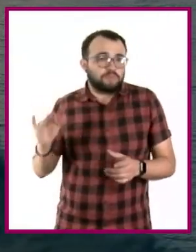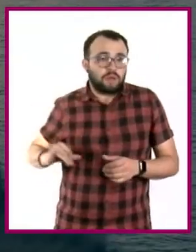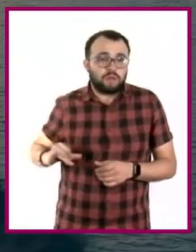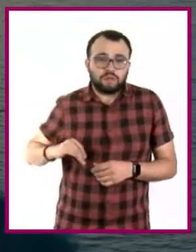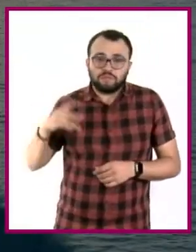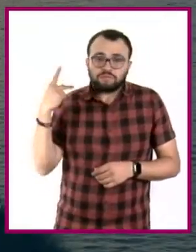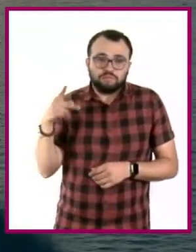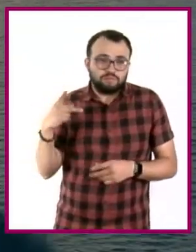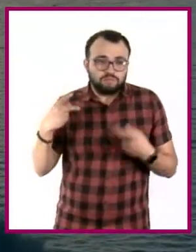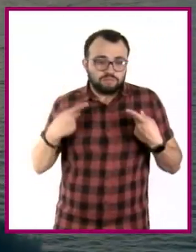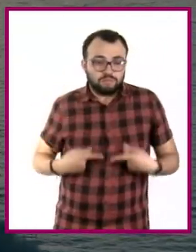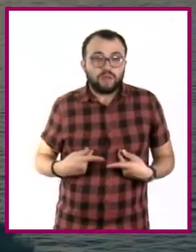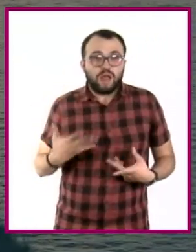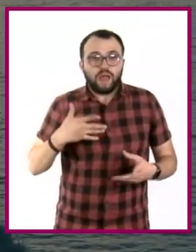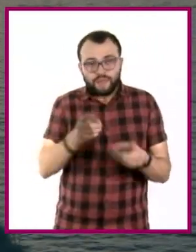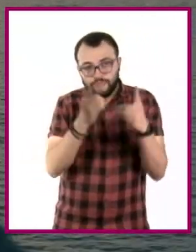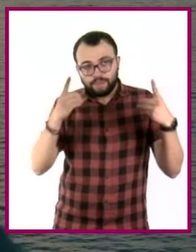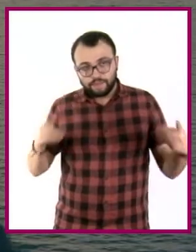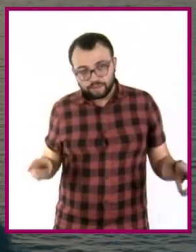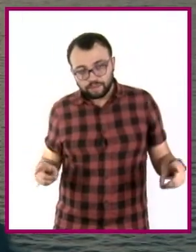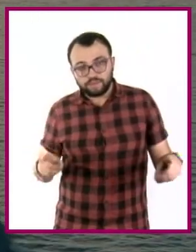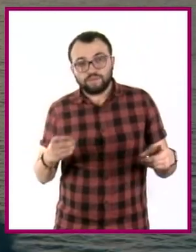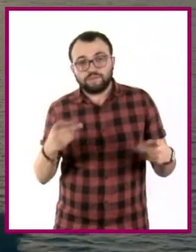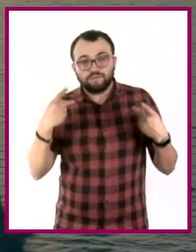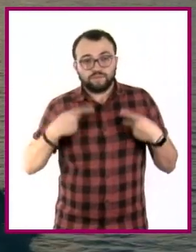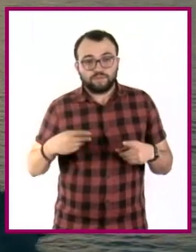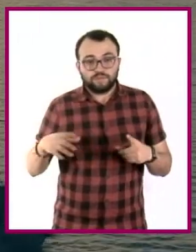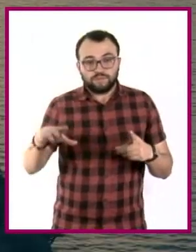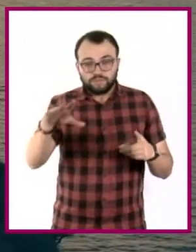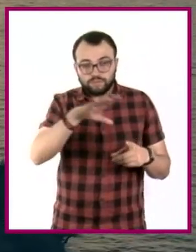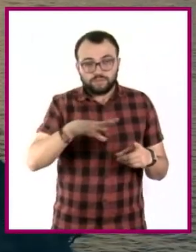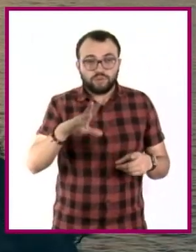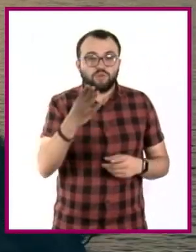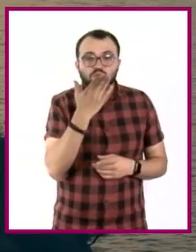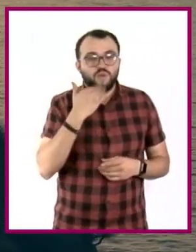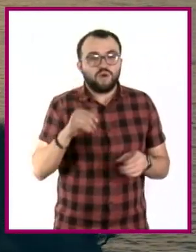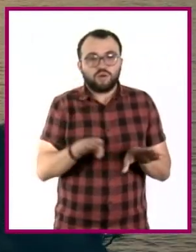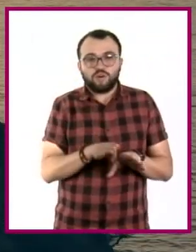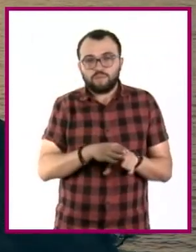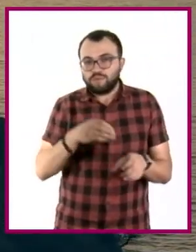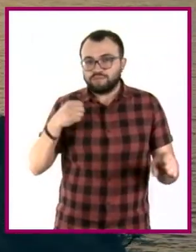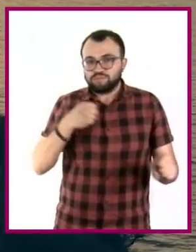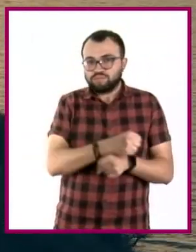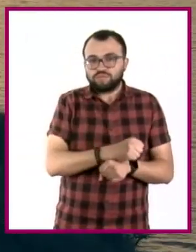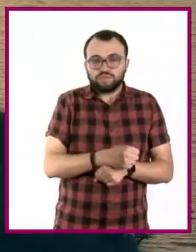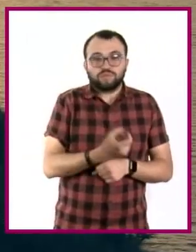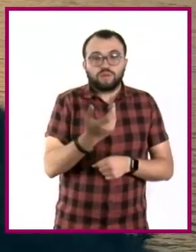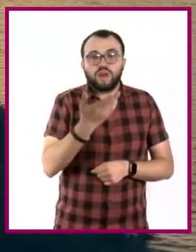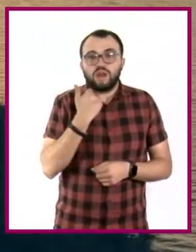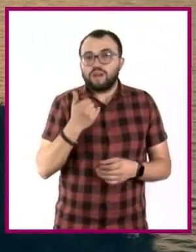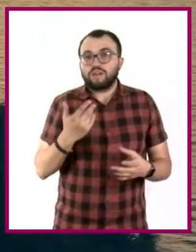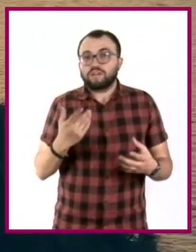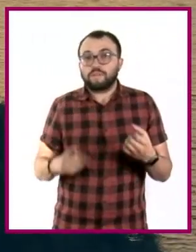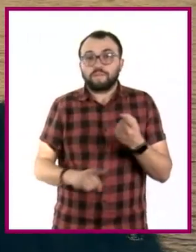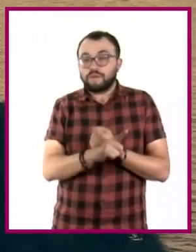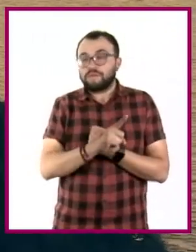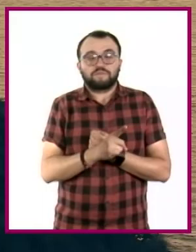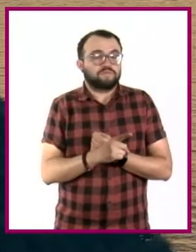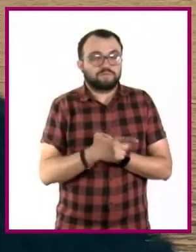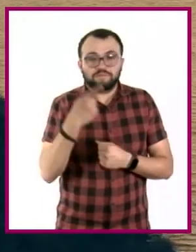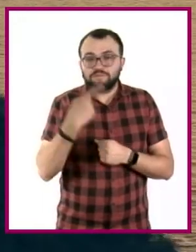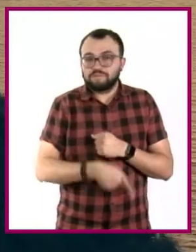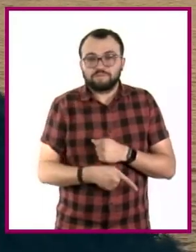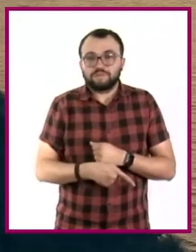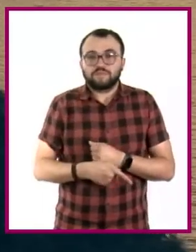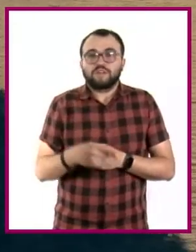Desarrolla relaciones interpersonales saludables y no ejercen violencia. Tienen menos conductas de riesgo, solicitan apoyo cuando